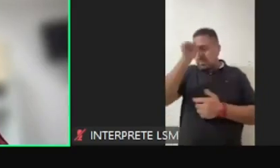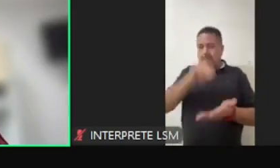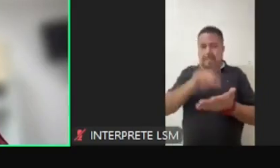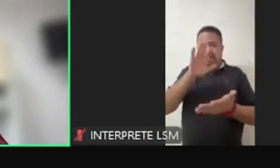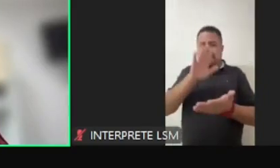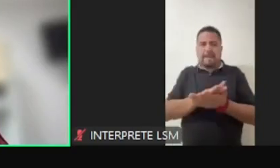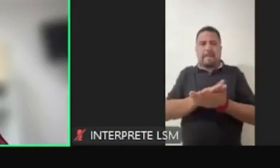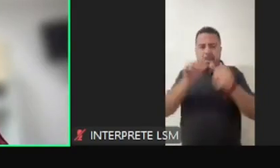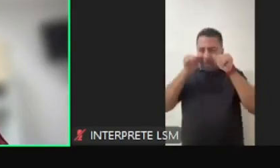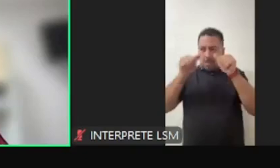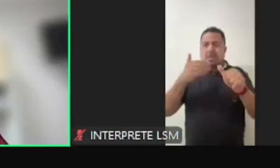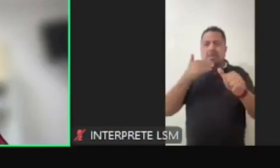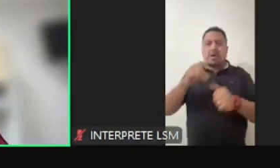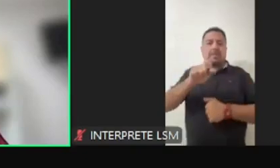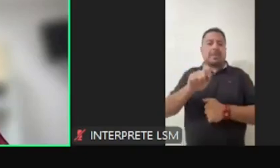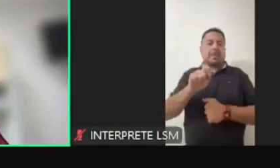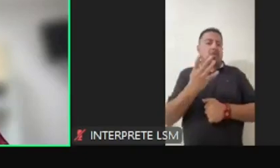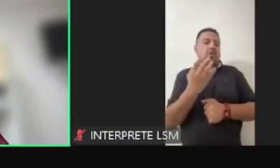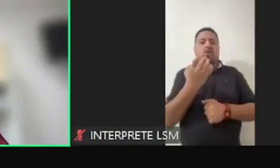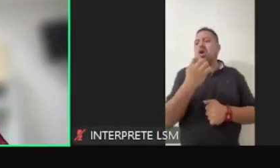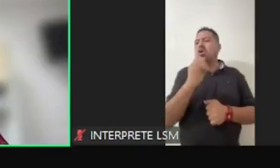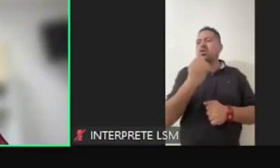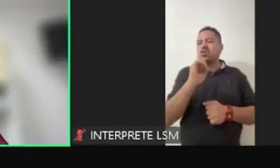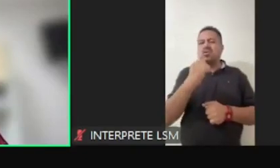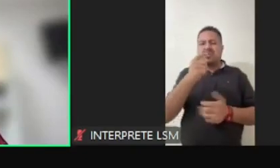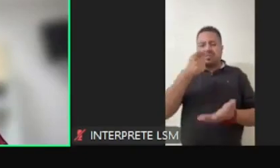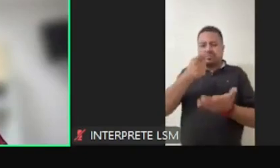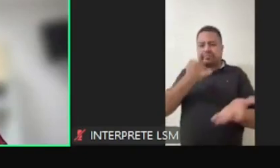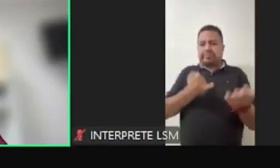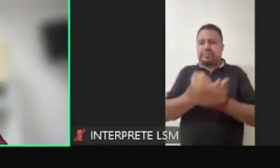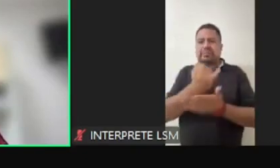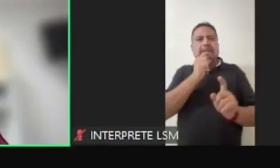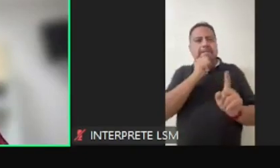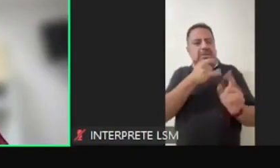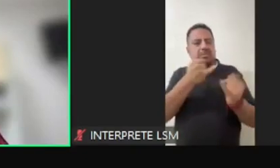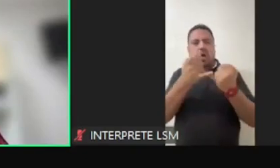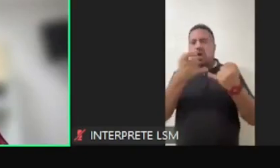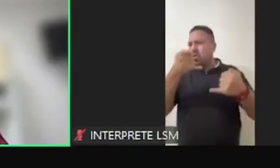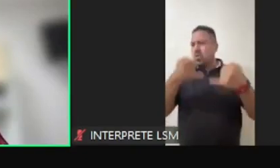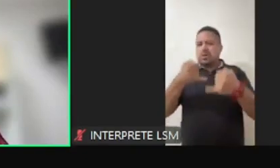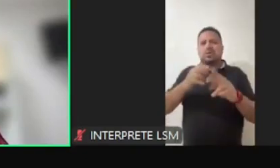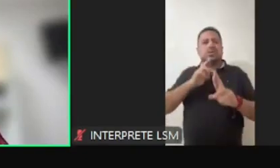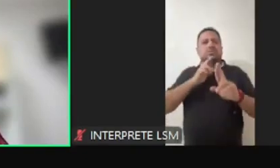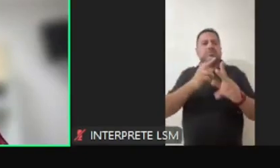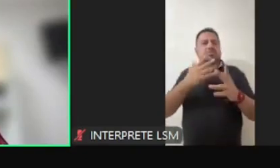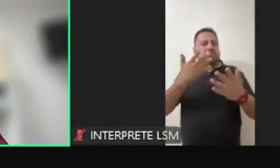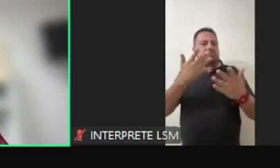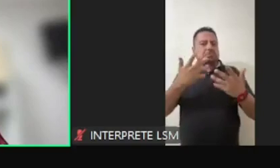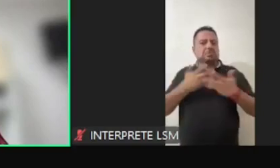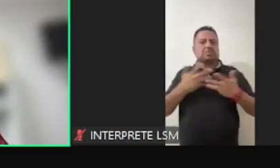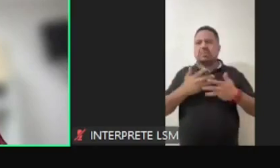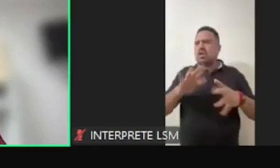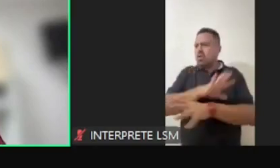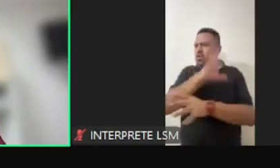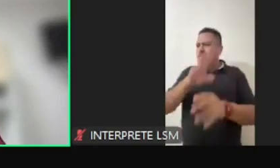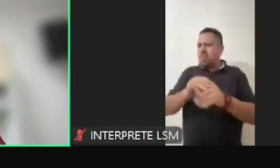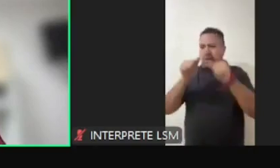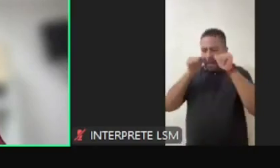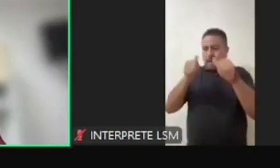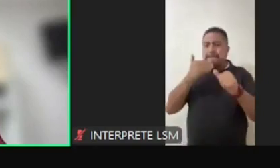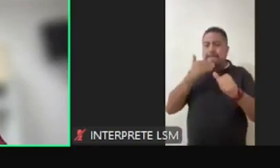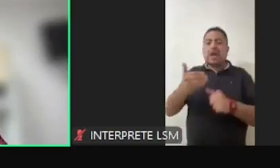de cumplimiento de 24 de octubre dictado dentro de ese mismo juicio se resolvió tenerla parcialmente cumplida y en